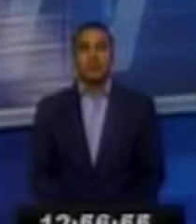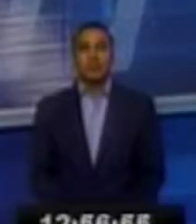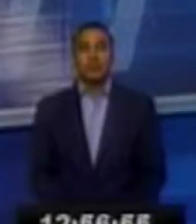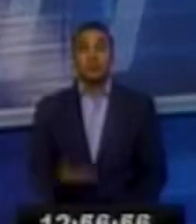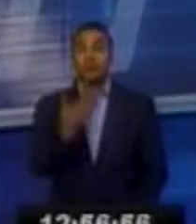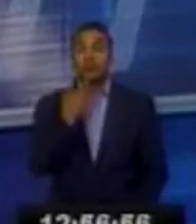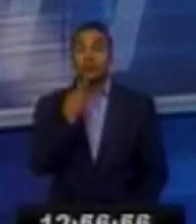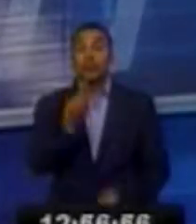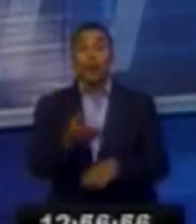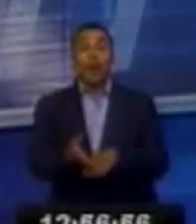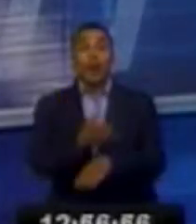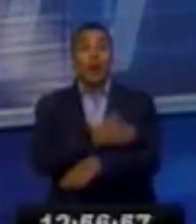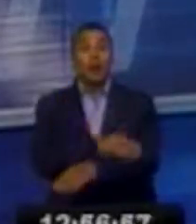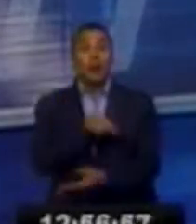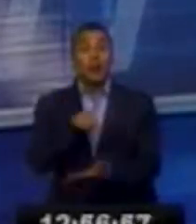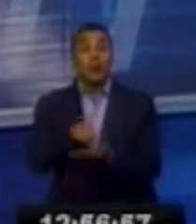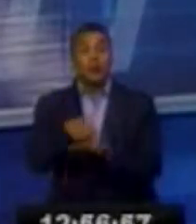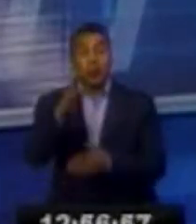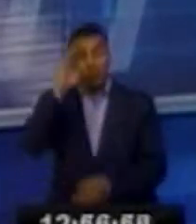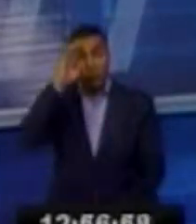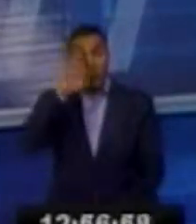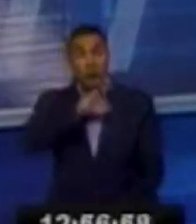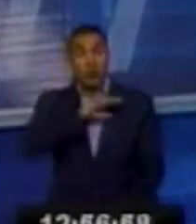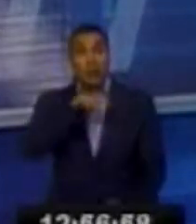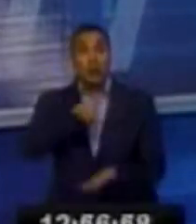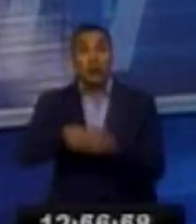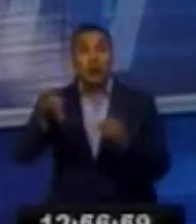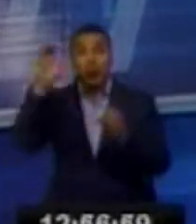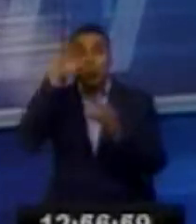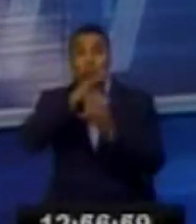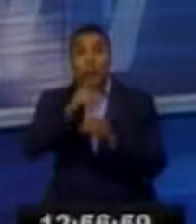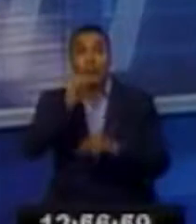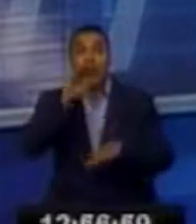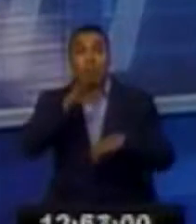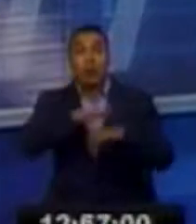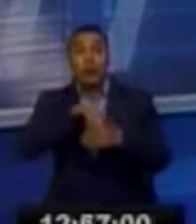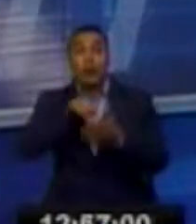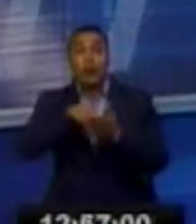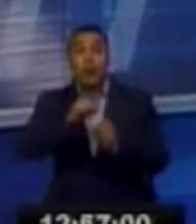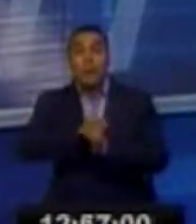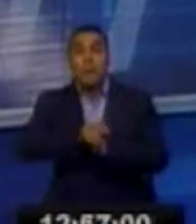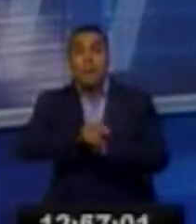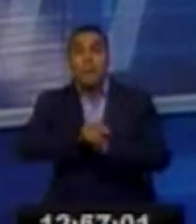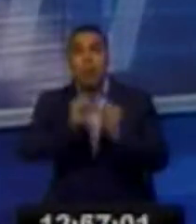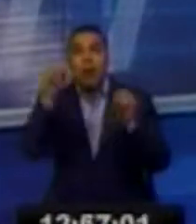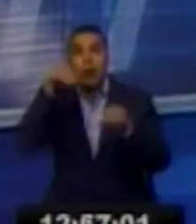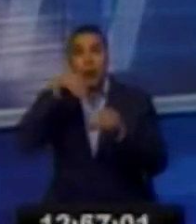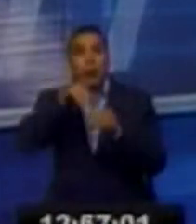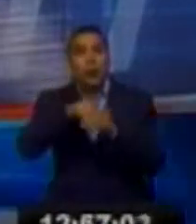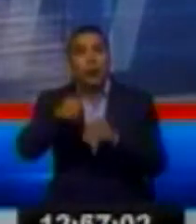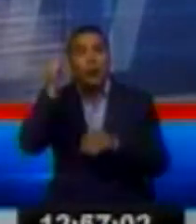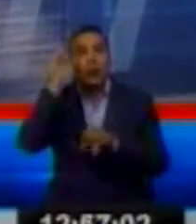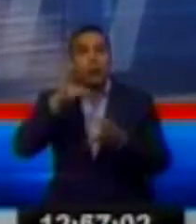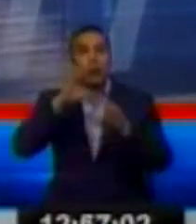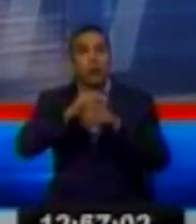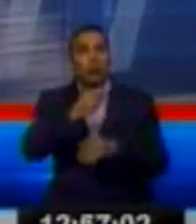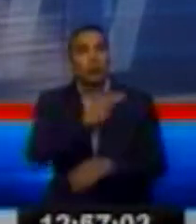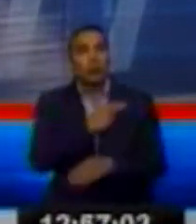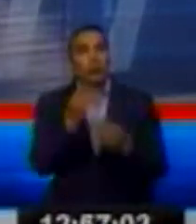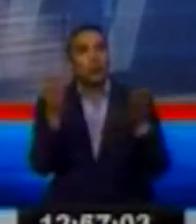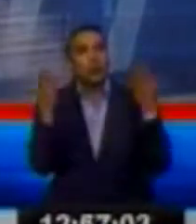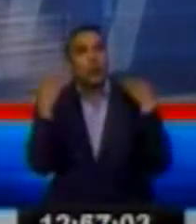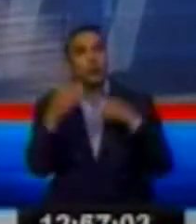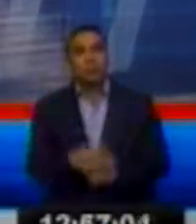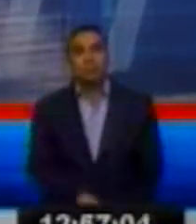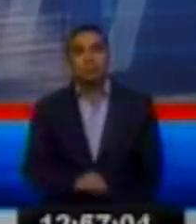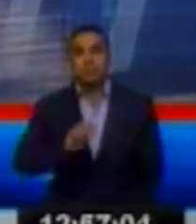Como les decíamos, amigos televidentes, la policía está tras la pista de los autores del atentado que se registró anoche en la Universidad de Guayaquil.